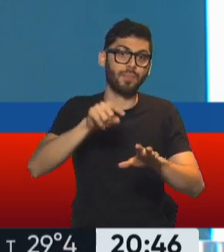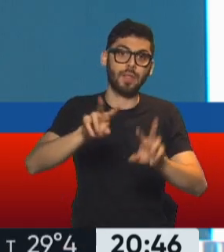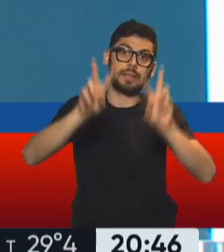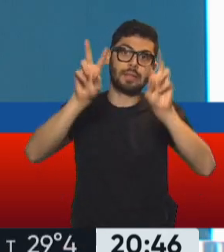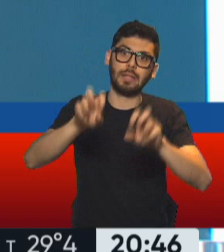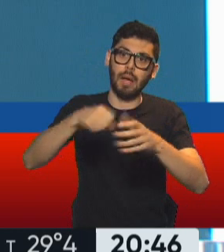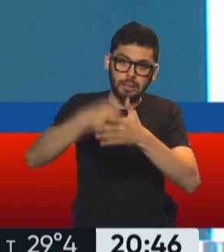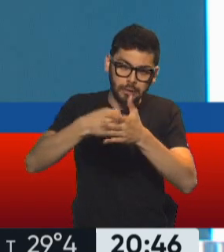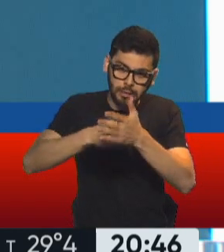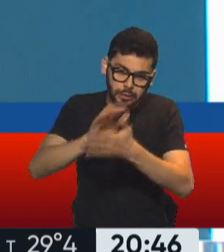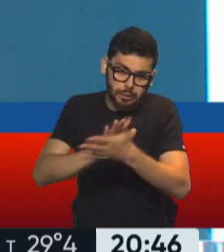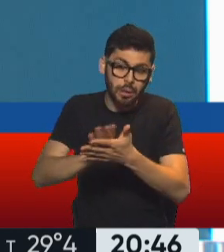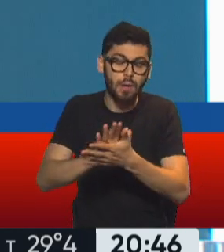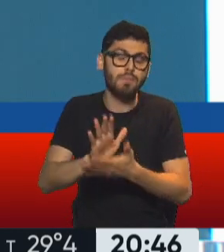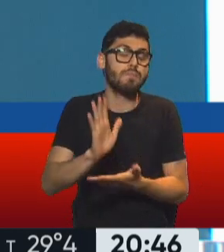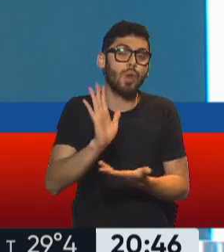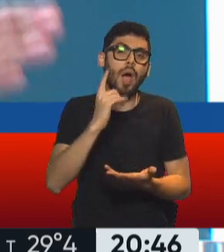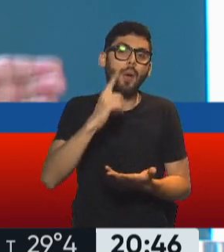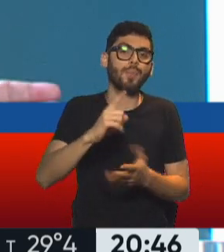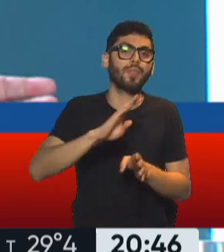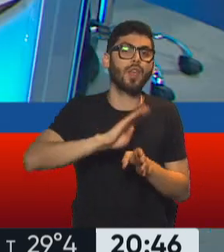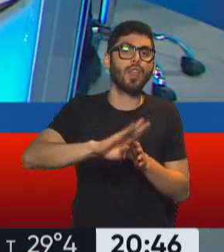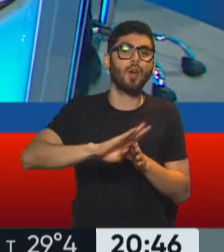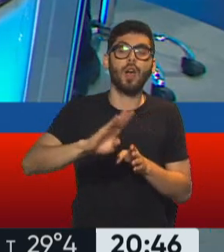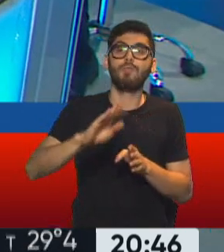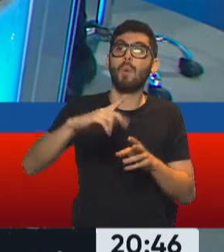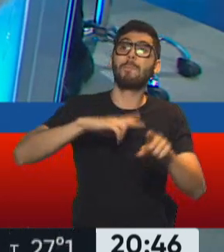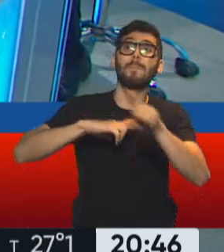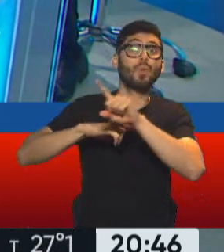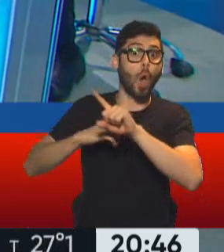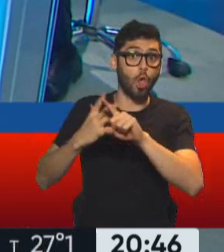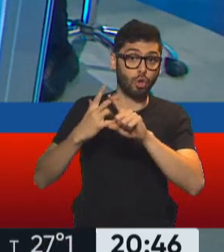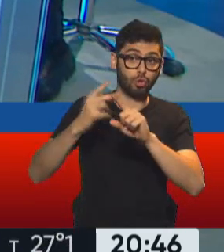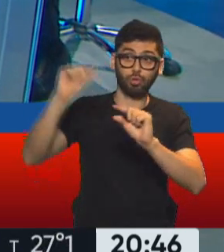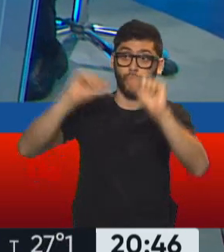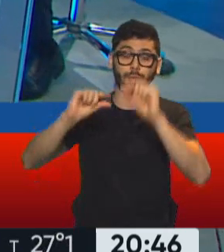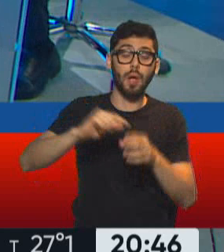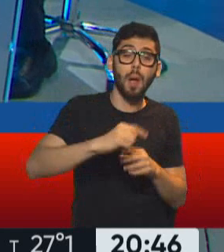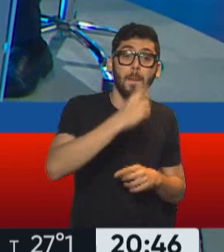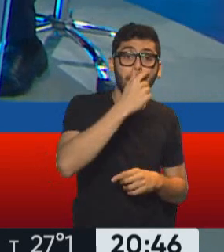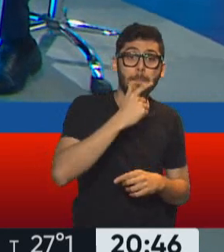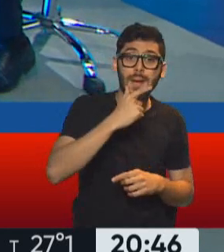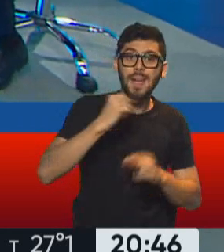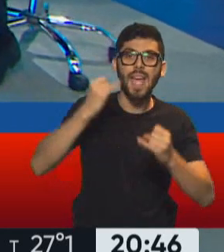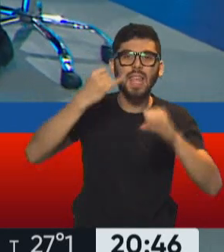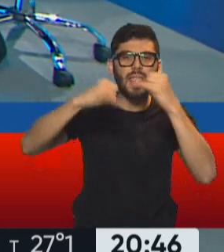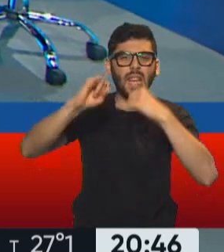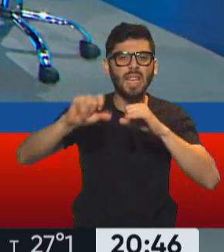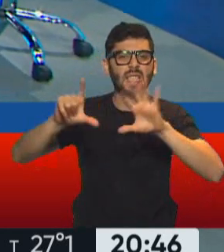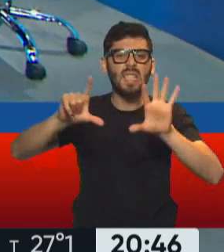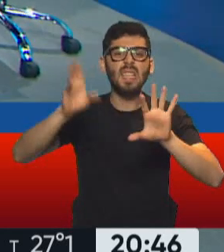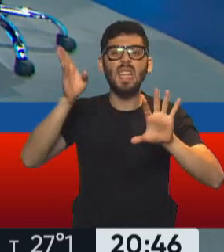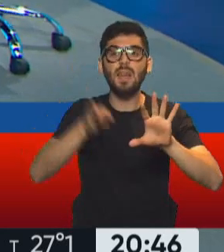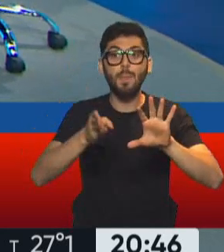y tratar de resolverlo. A ver, la reestructuración de deuda con el sector privado. El macrismo la dejó una tasa de interés del 7% anual